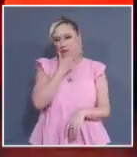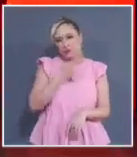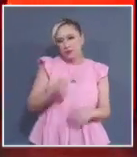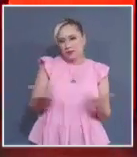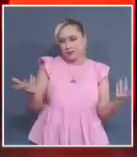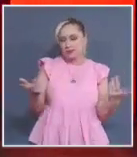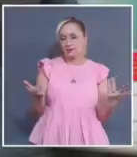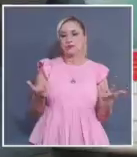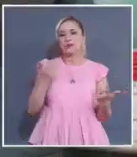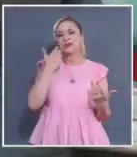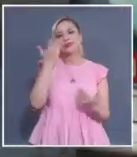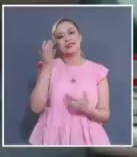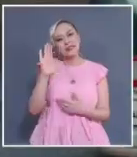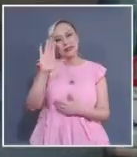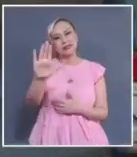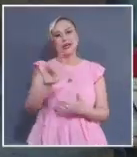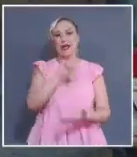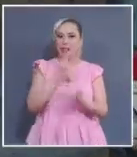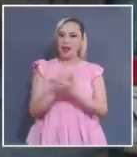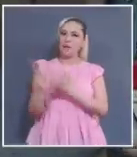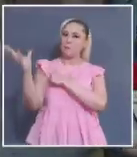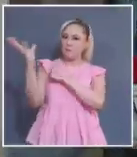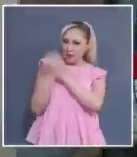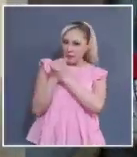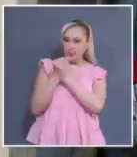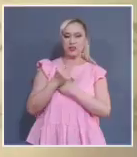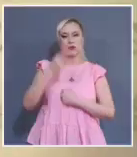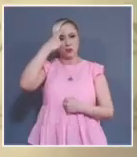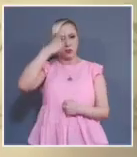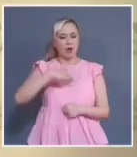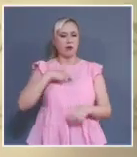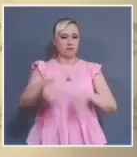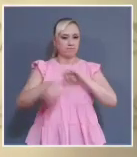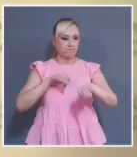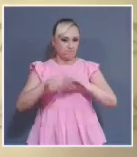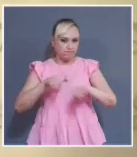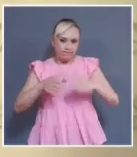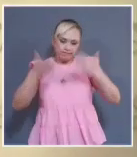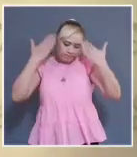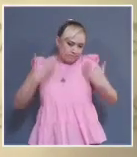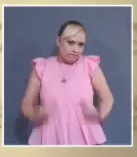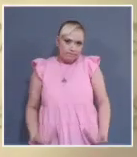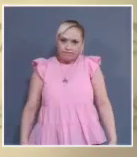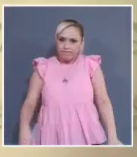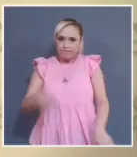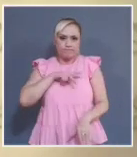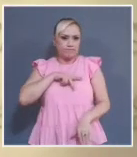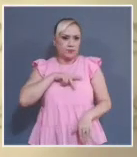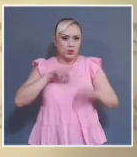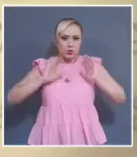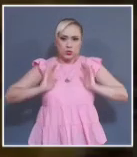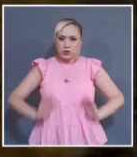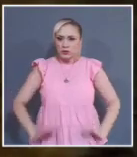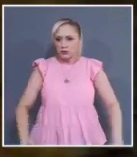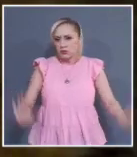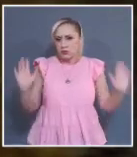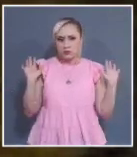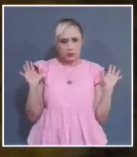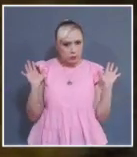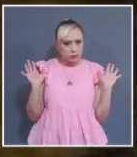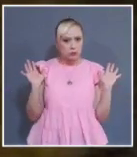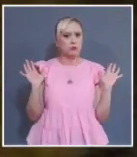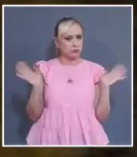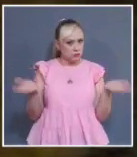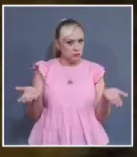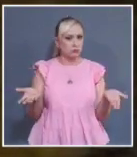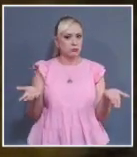personas. Pese a que se obtuvo un amparo que otorga el reconocimiento como trabajadoras no asalariadas a las personas que ejercen el